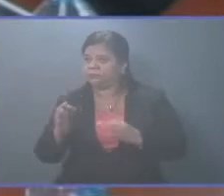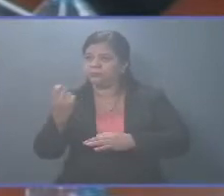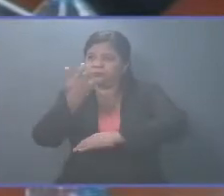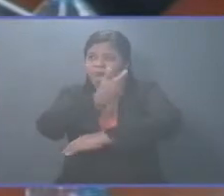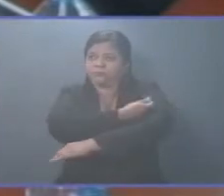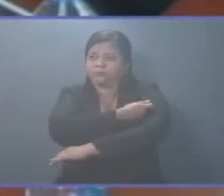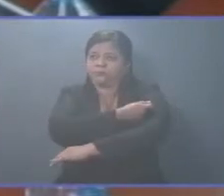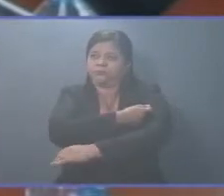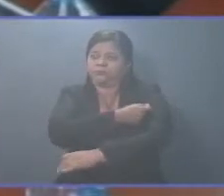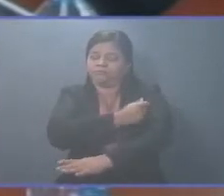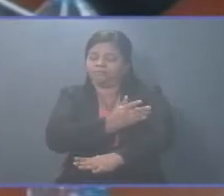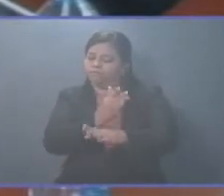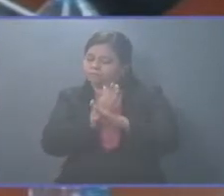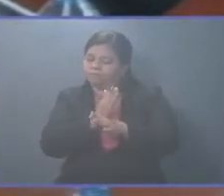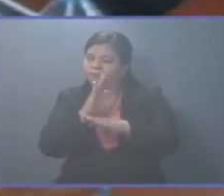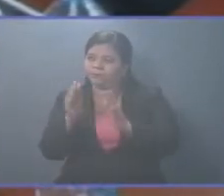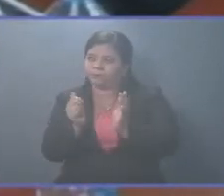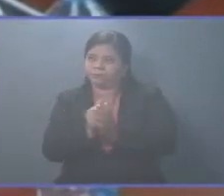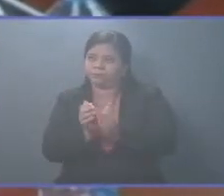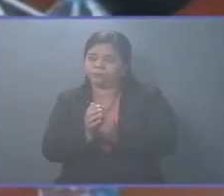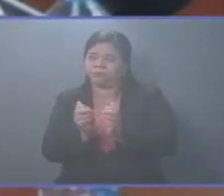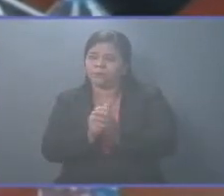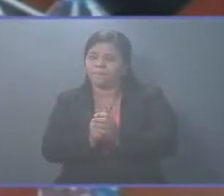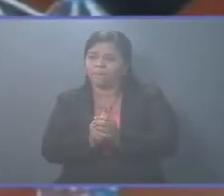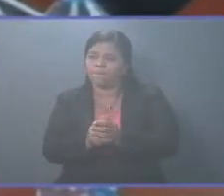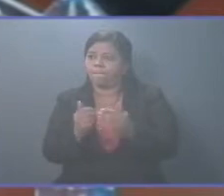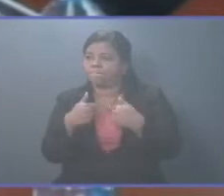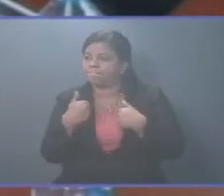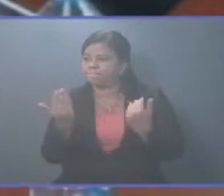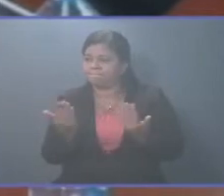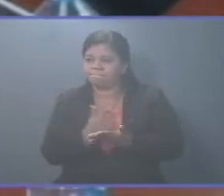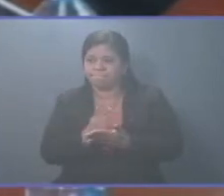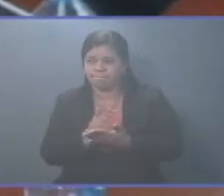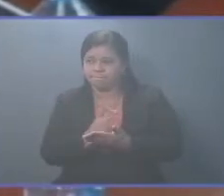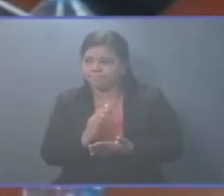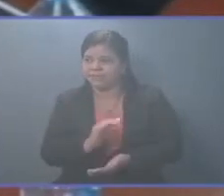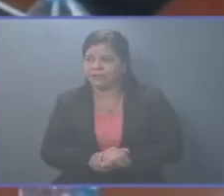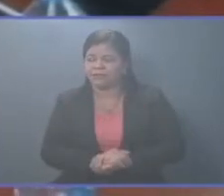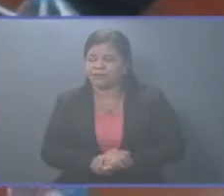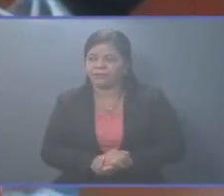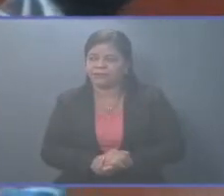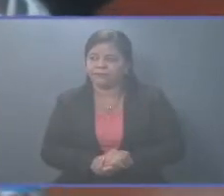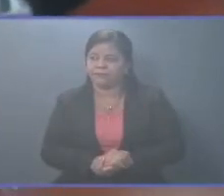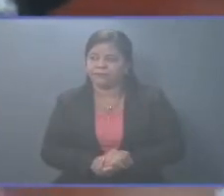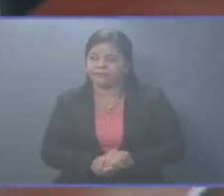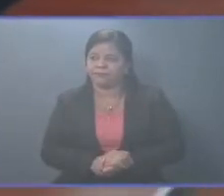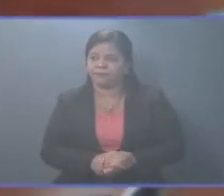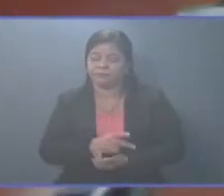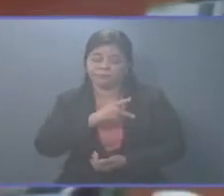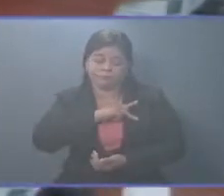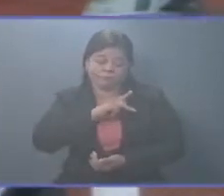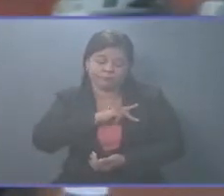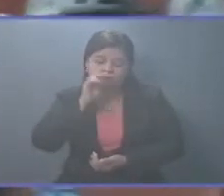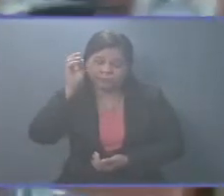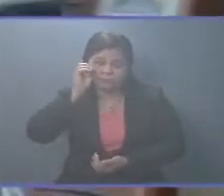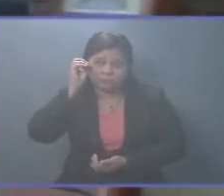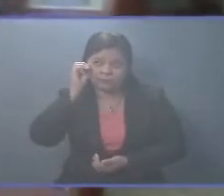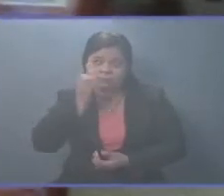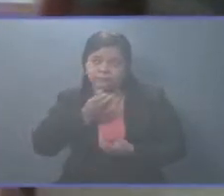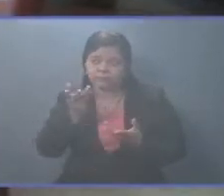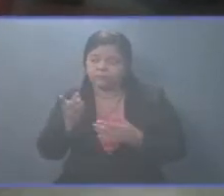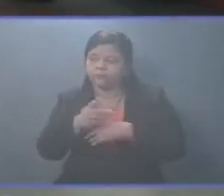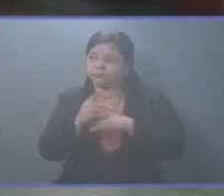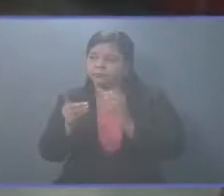que inmunice a la población a no tener absolutamente nada. Ese es mi punto doctor de vista. Gamero. Doctor Emilio